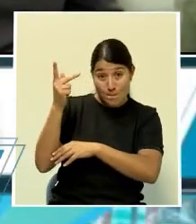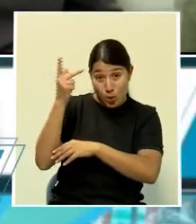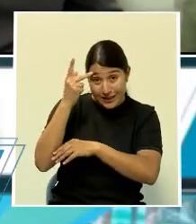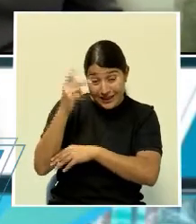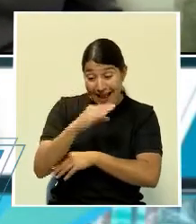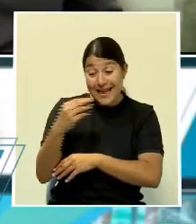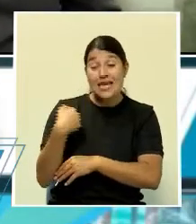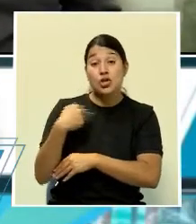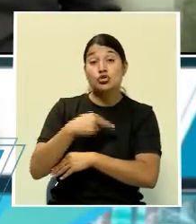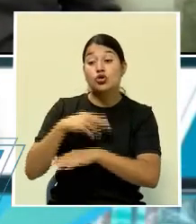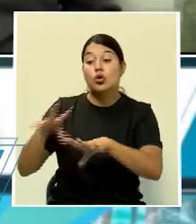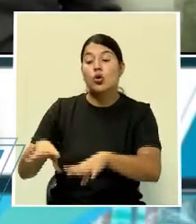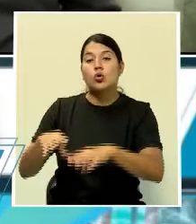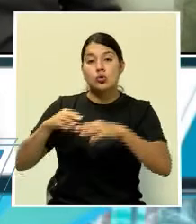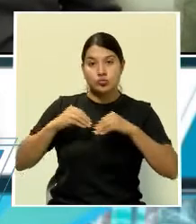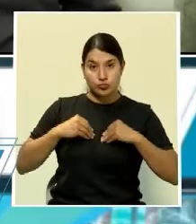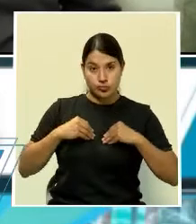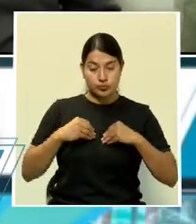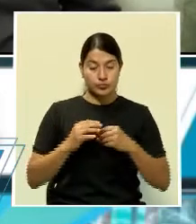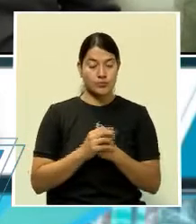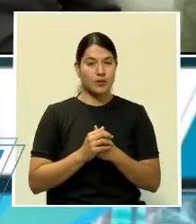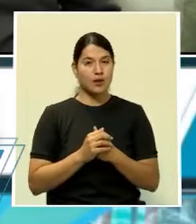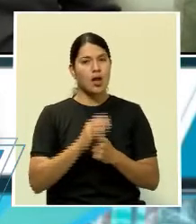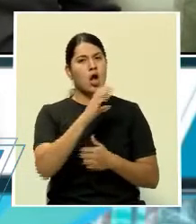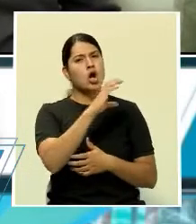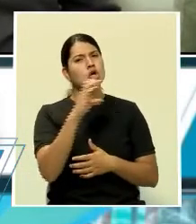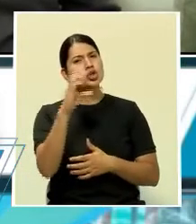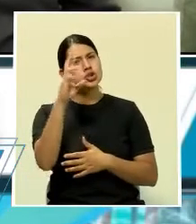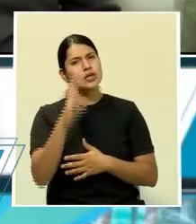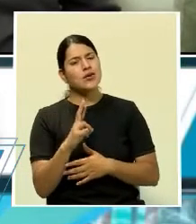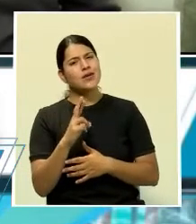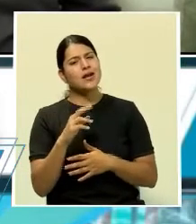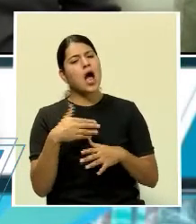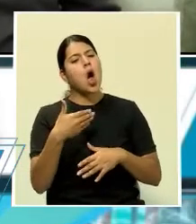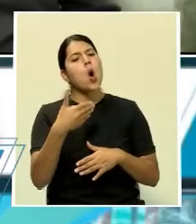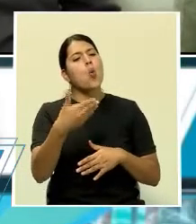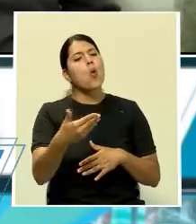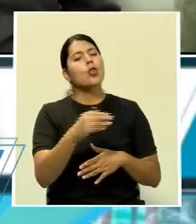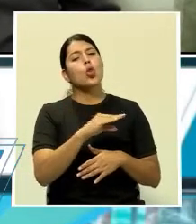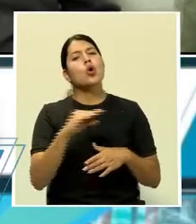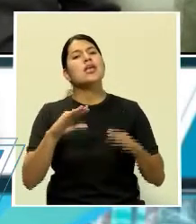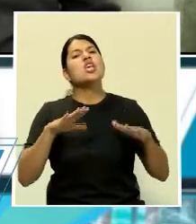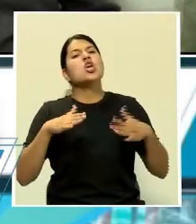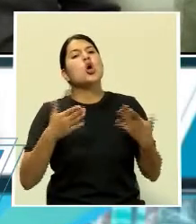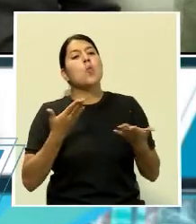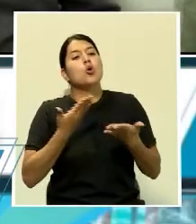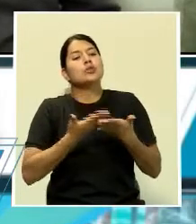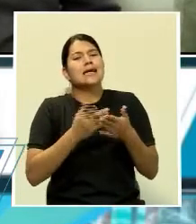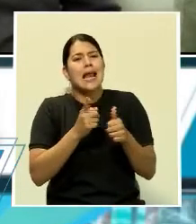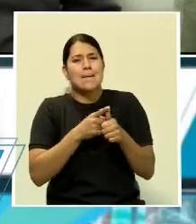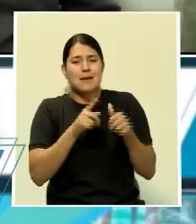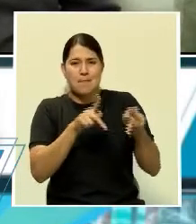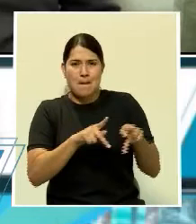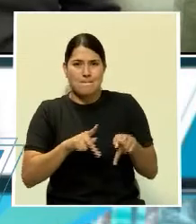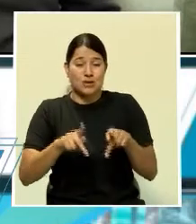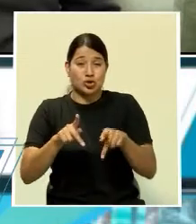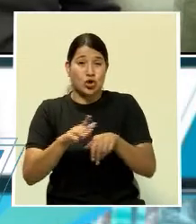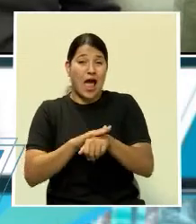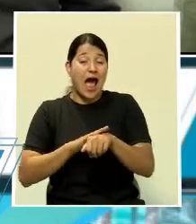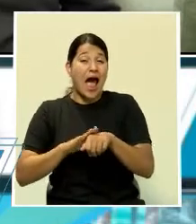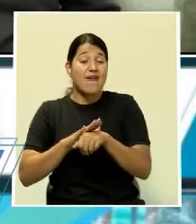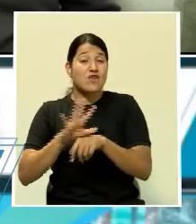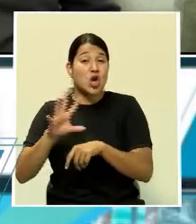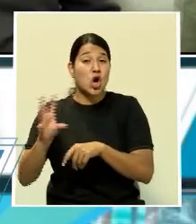heredaron, ¿verdad? En el caso de Costa Rica, ¿cuándo y cómo llegan las primeras personas